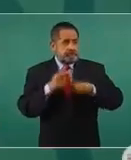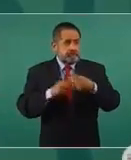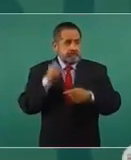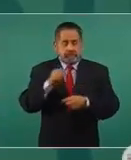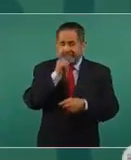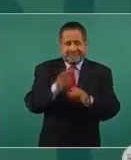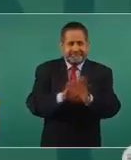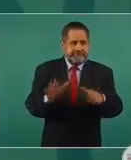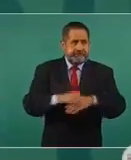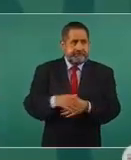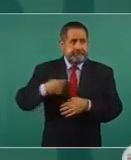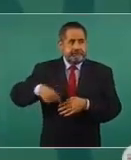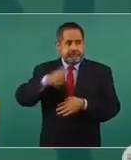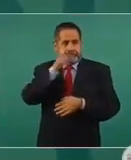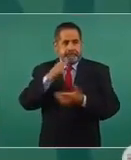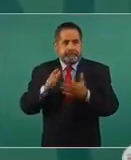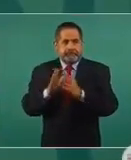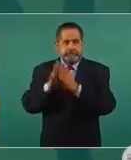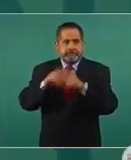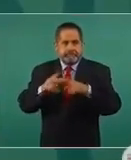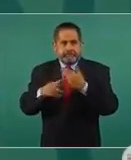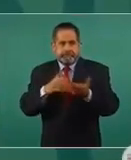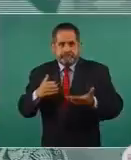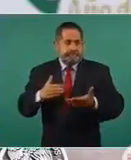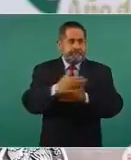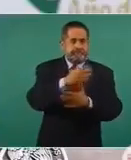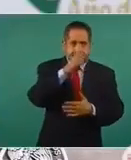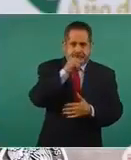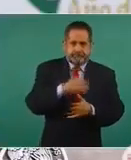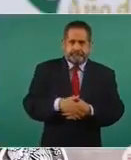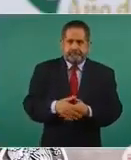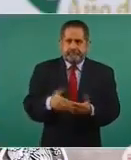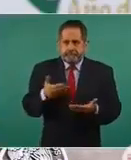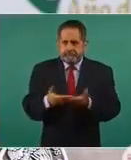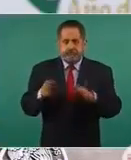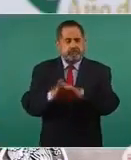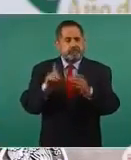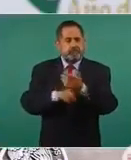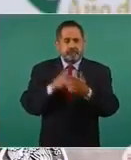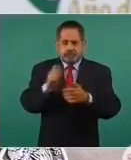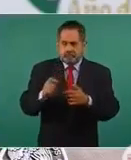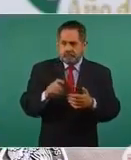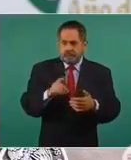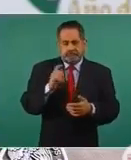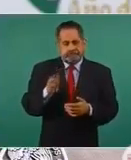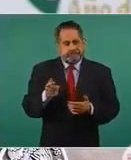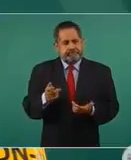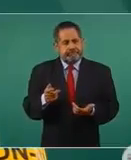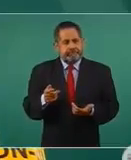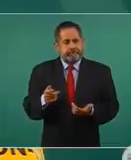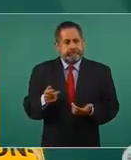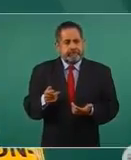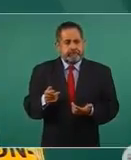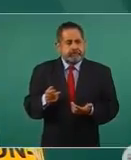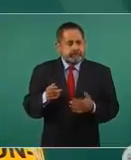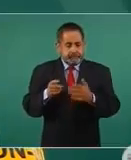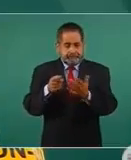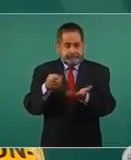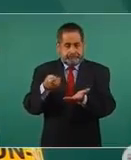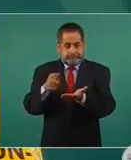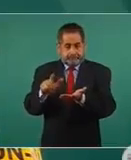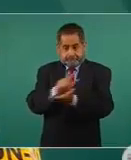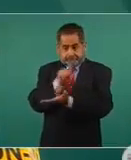Entonces no se podía participar. Hoy en la actualidad tenemos, gracias a que se hizo la